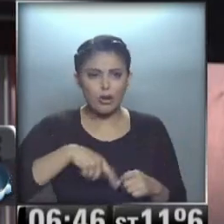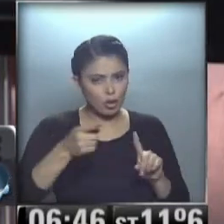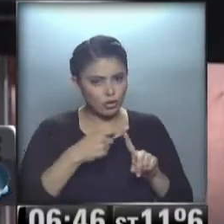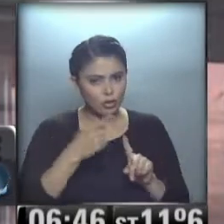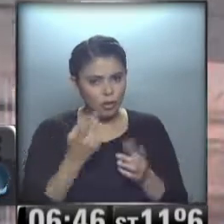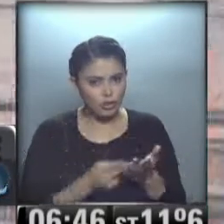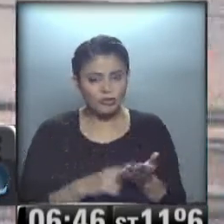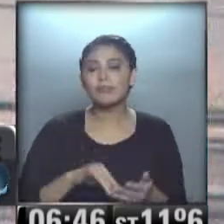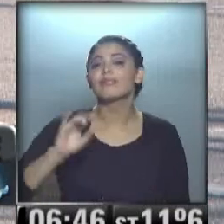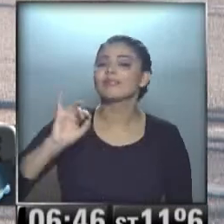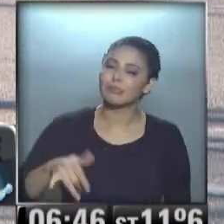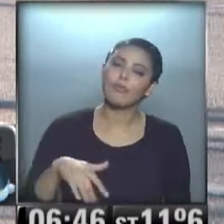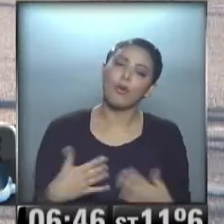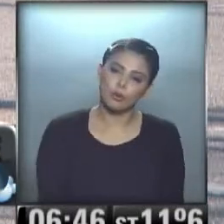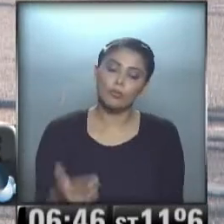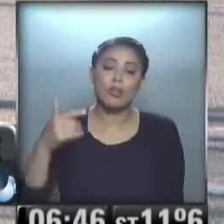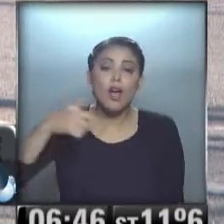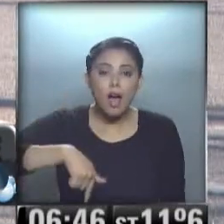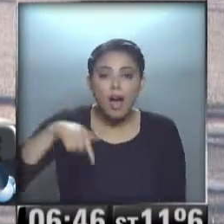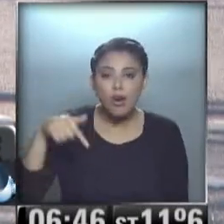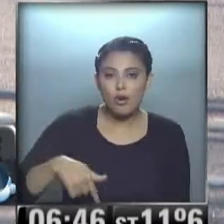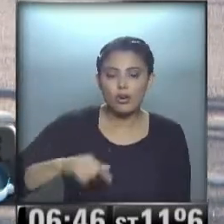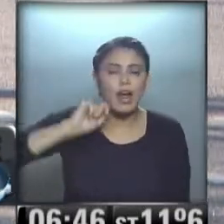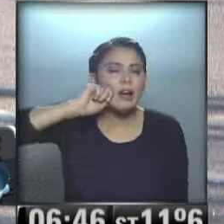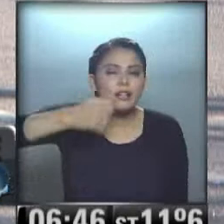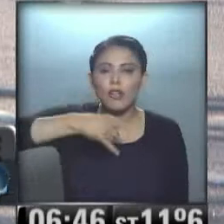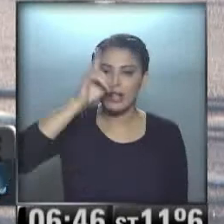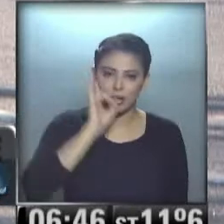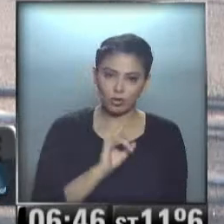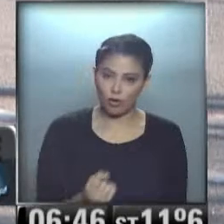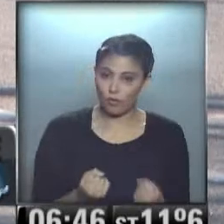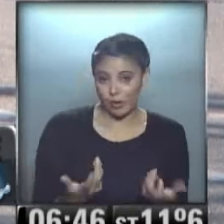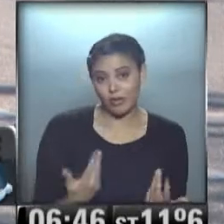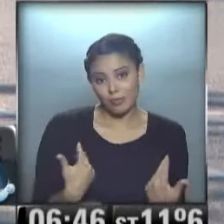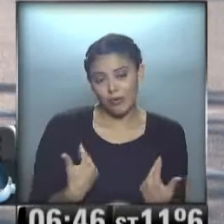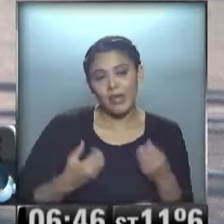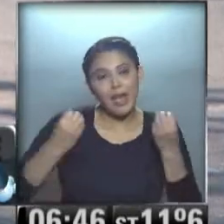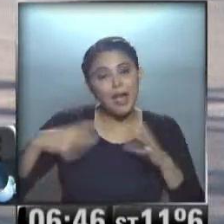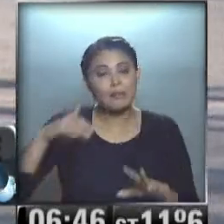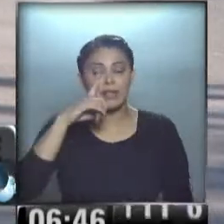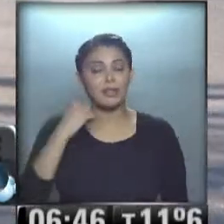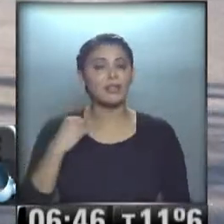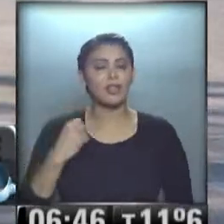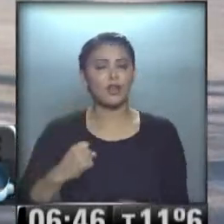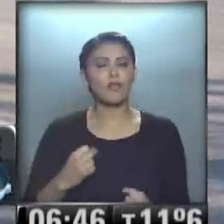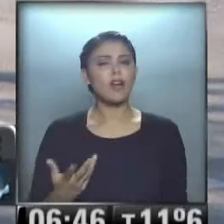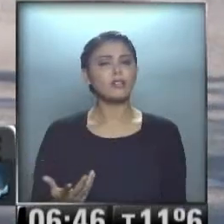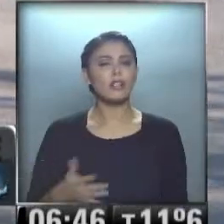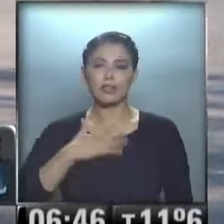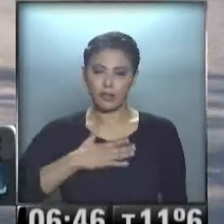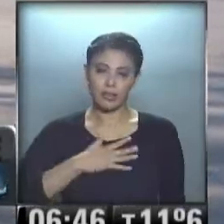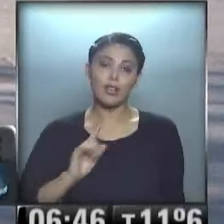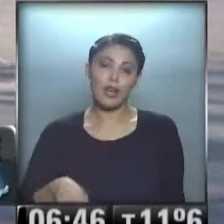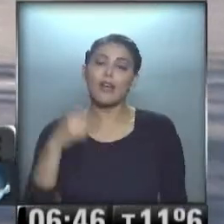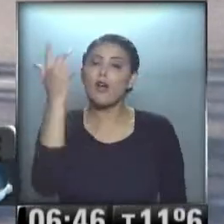por supuesto, mientras tomamos un riquísimo desayuno, bien sustancioso para salir a la vida con energía y contentos,